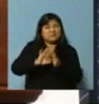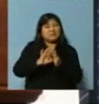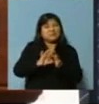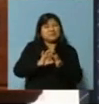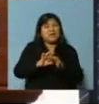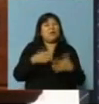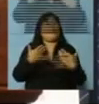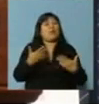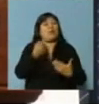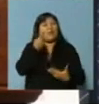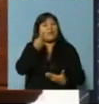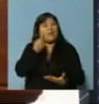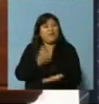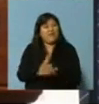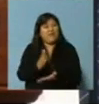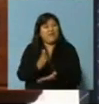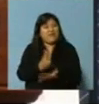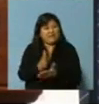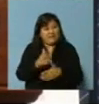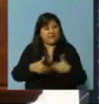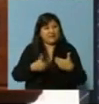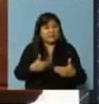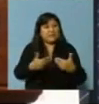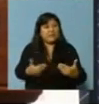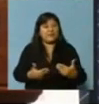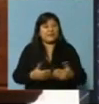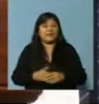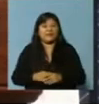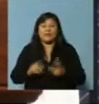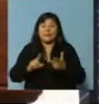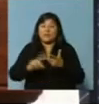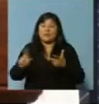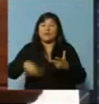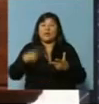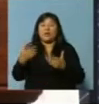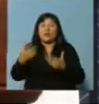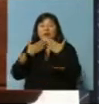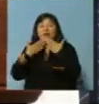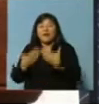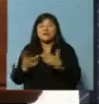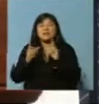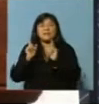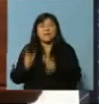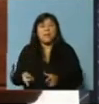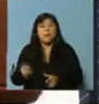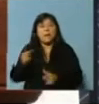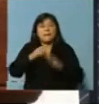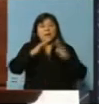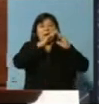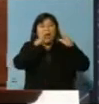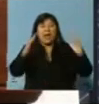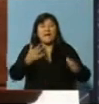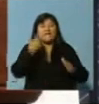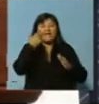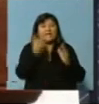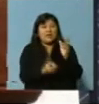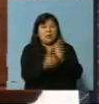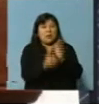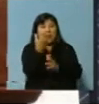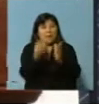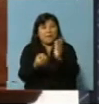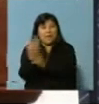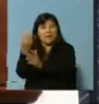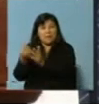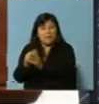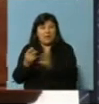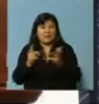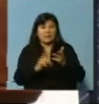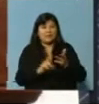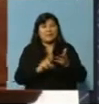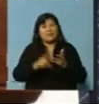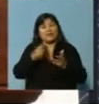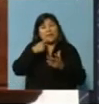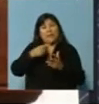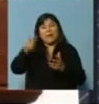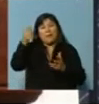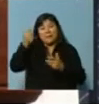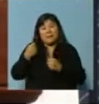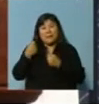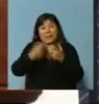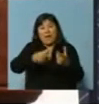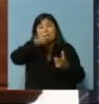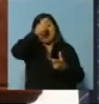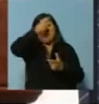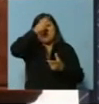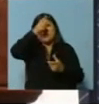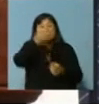Agradecerle por el plan Hábitat, por los policías comunitarios, una